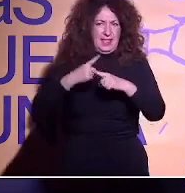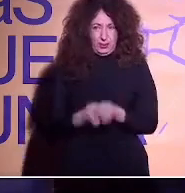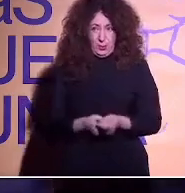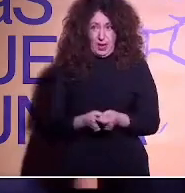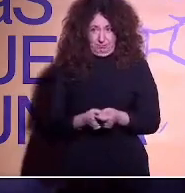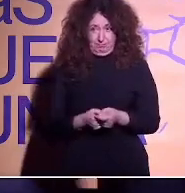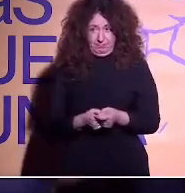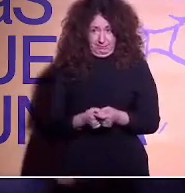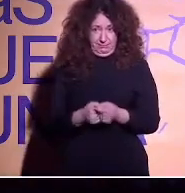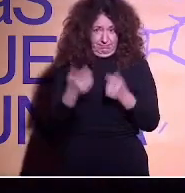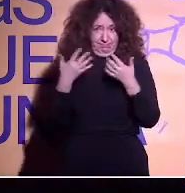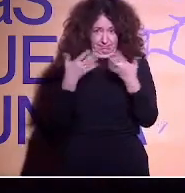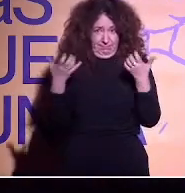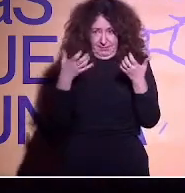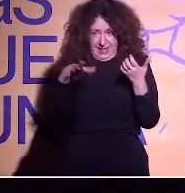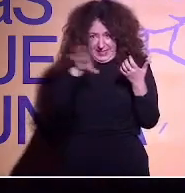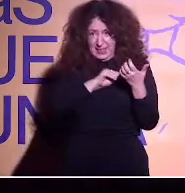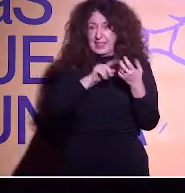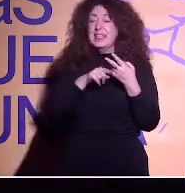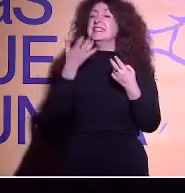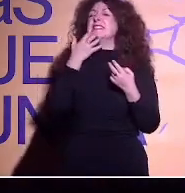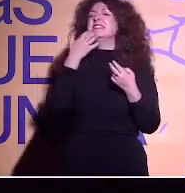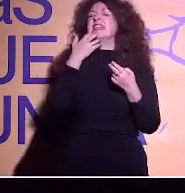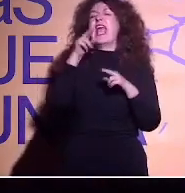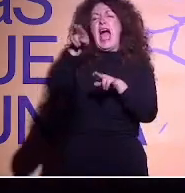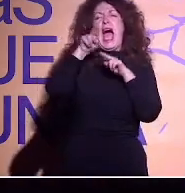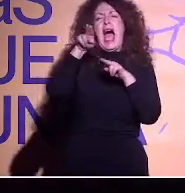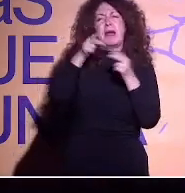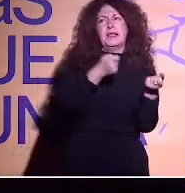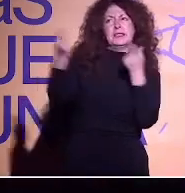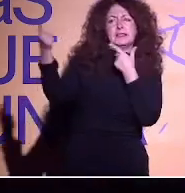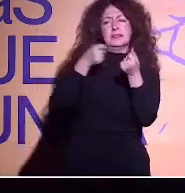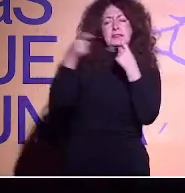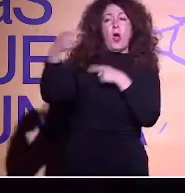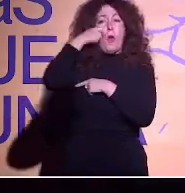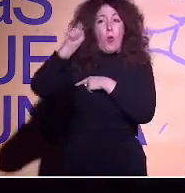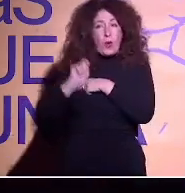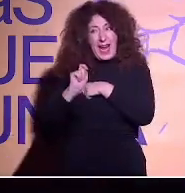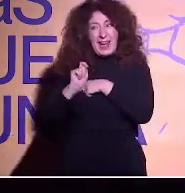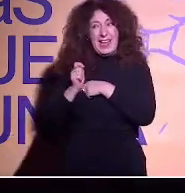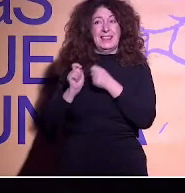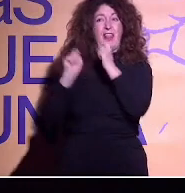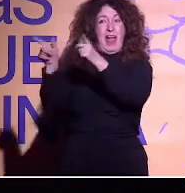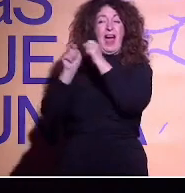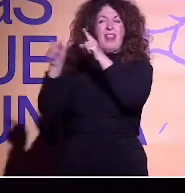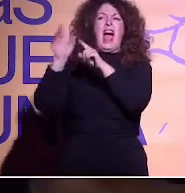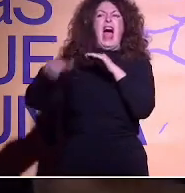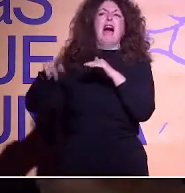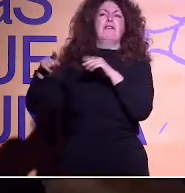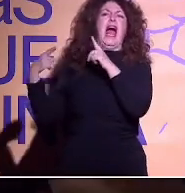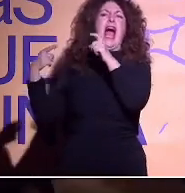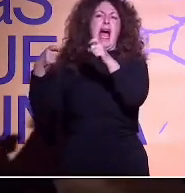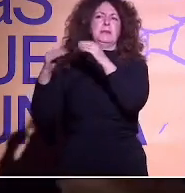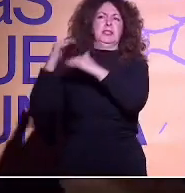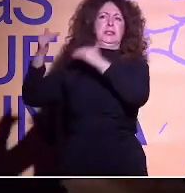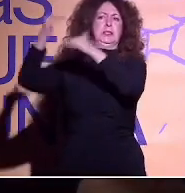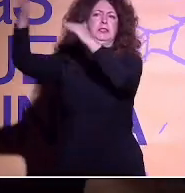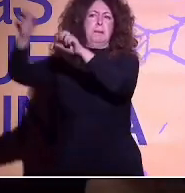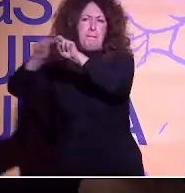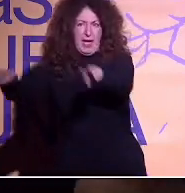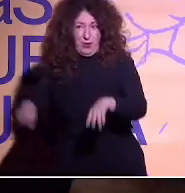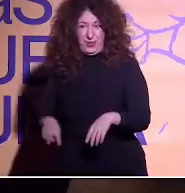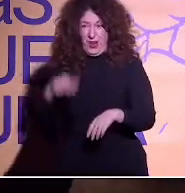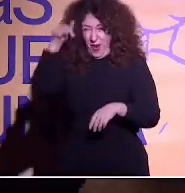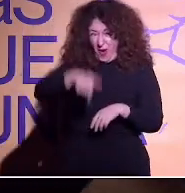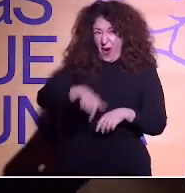sexual entiende que enviar armas a Ucrania solo contribuye a la escalada armamentística hoy todo el